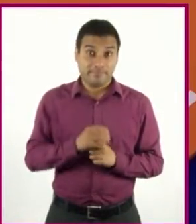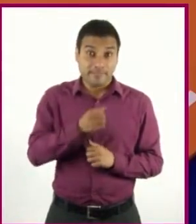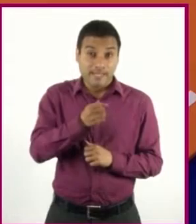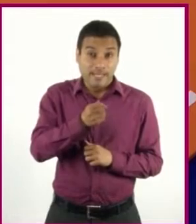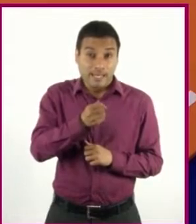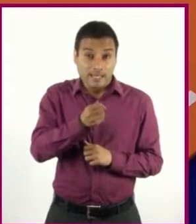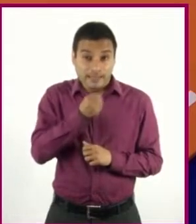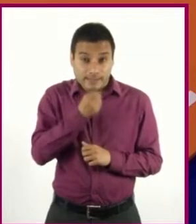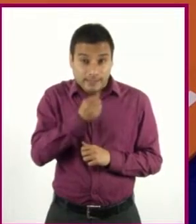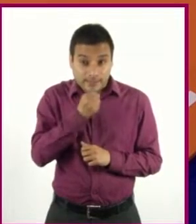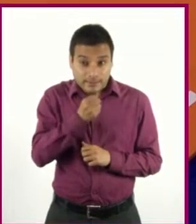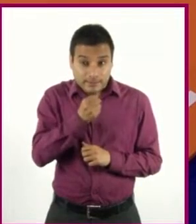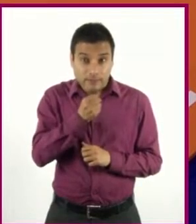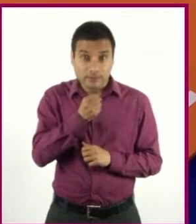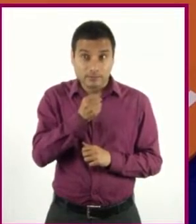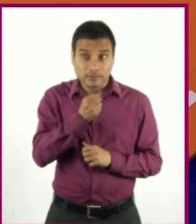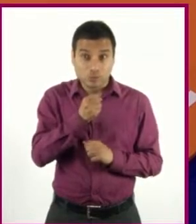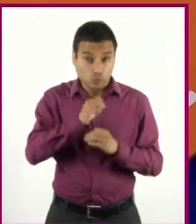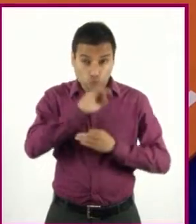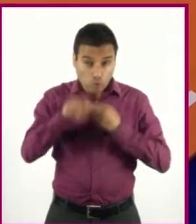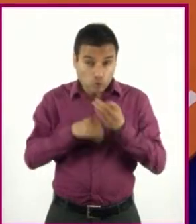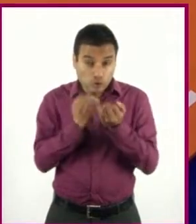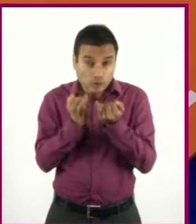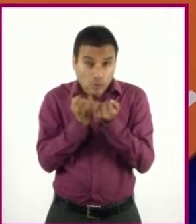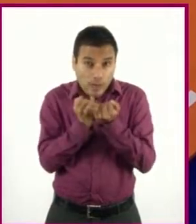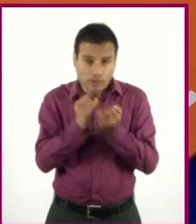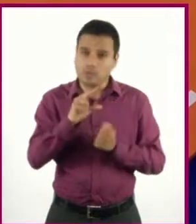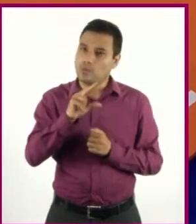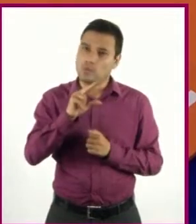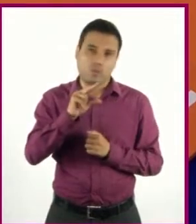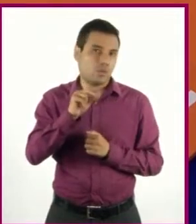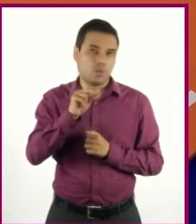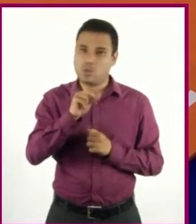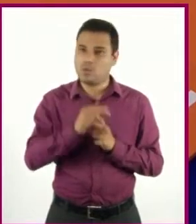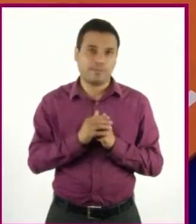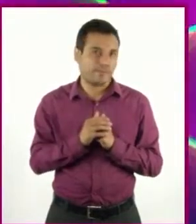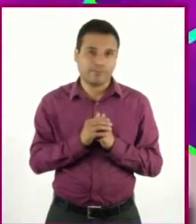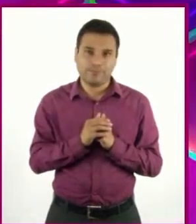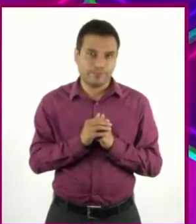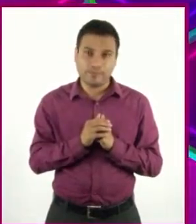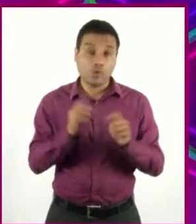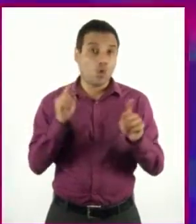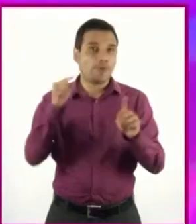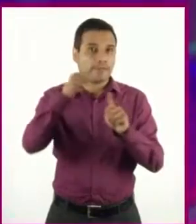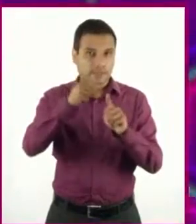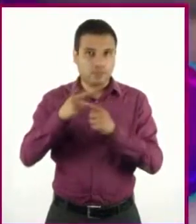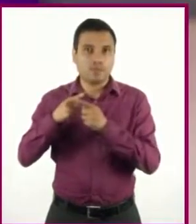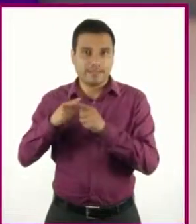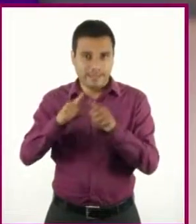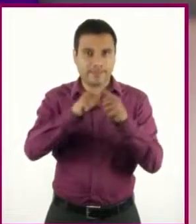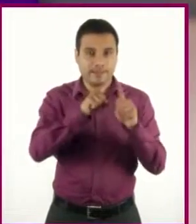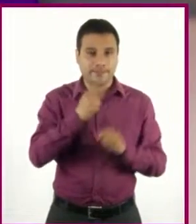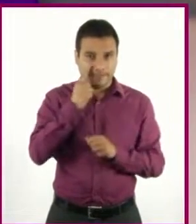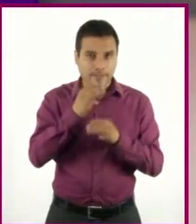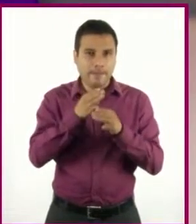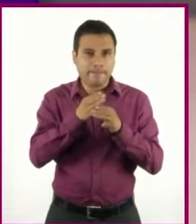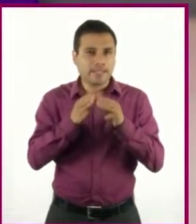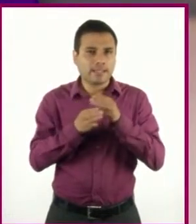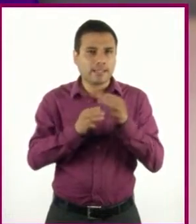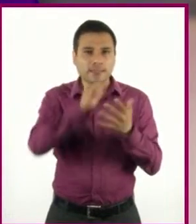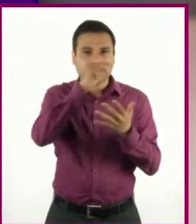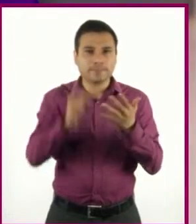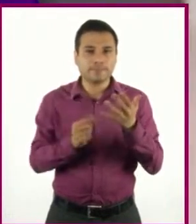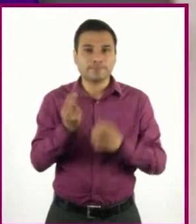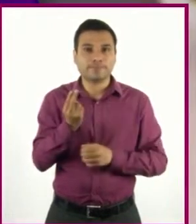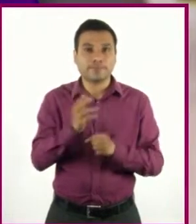entrevistas cumplen la misma función ni se llevan a cabo con la misma intención. Los materiales que van a necesitar para